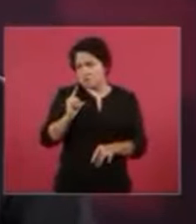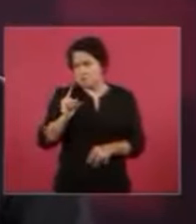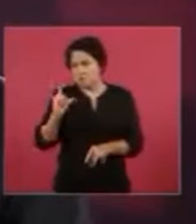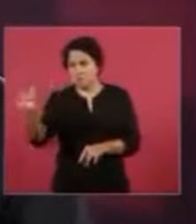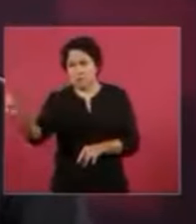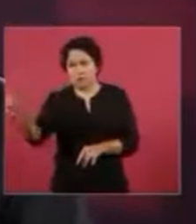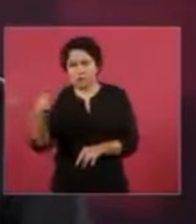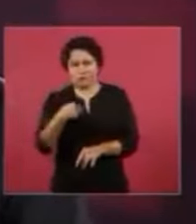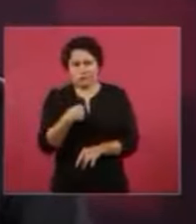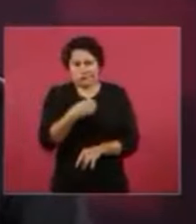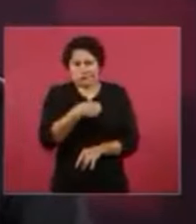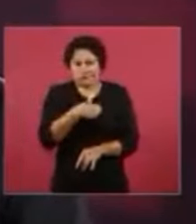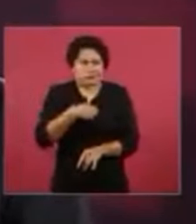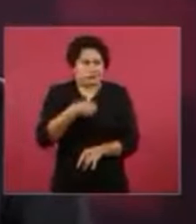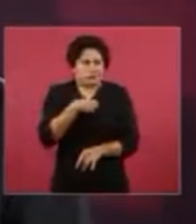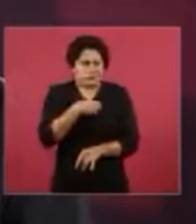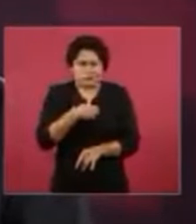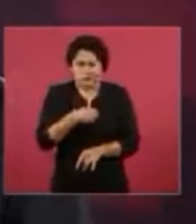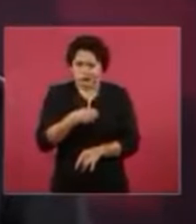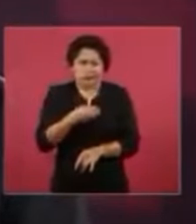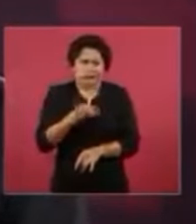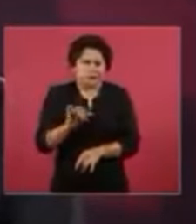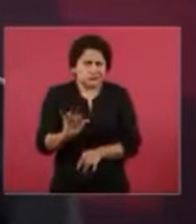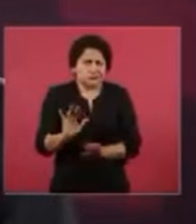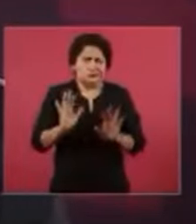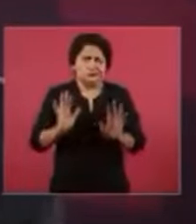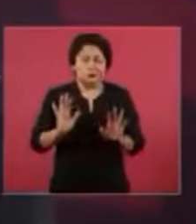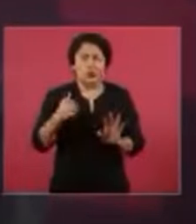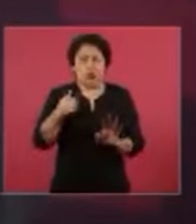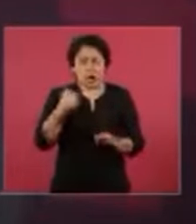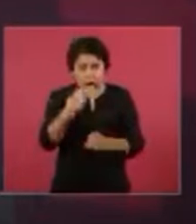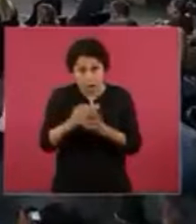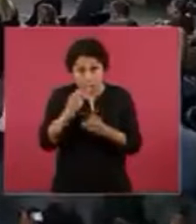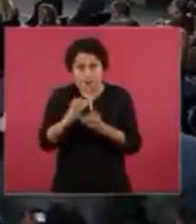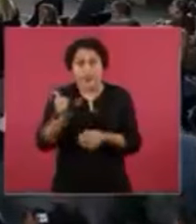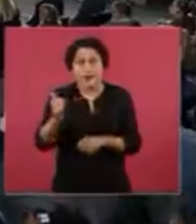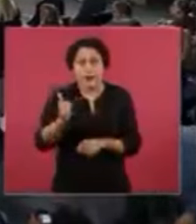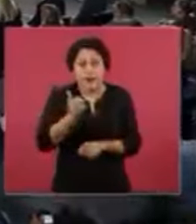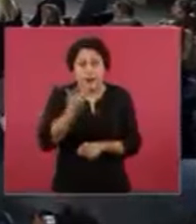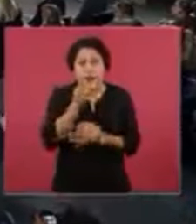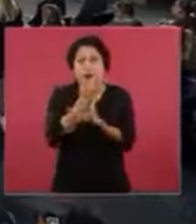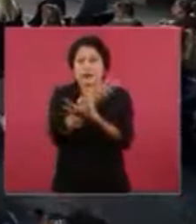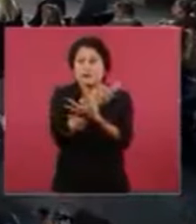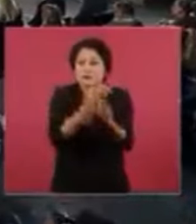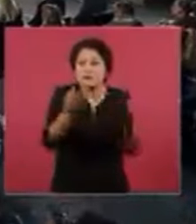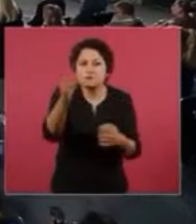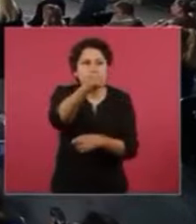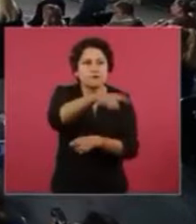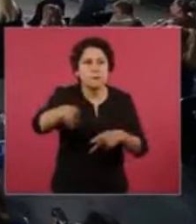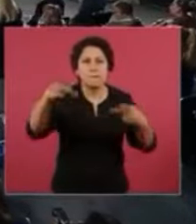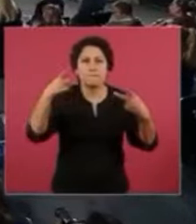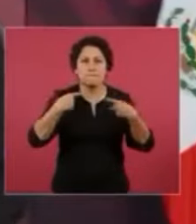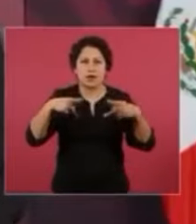y también aprovecho de nuevo para decirle a la gente que este